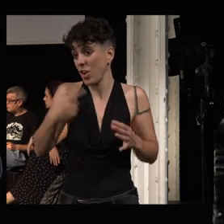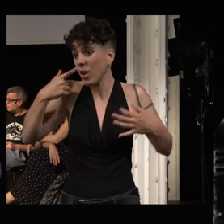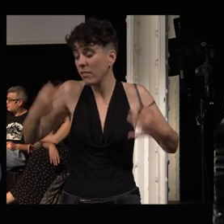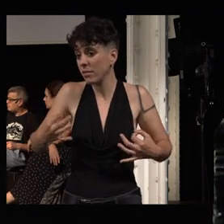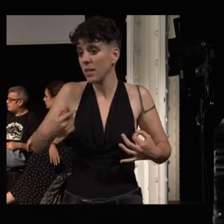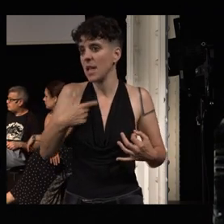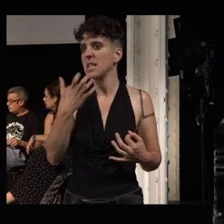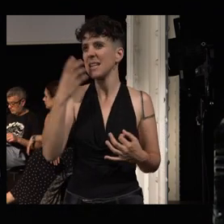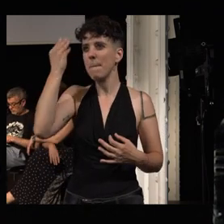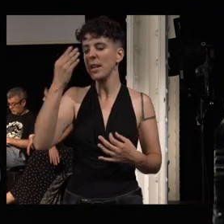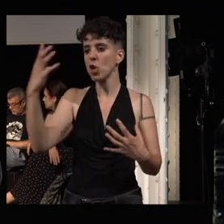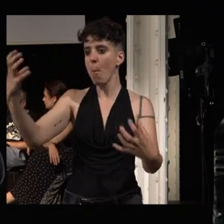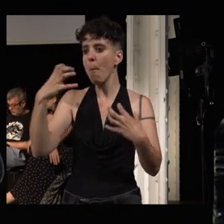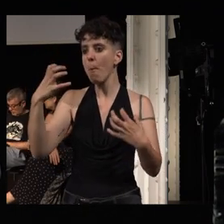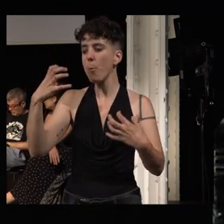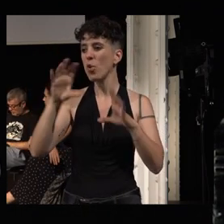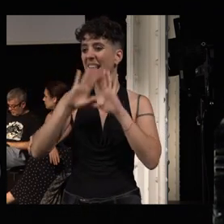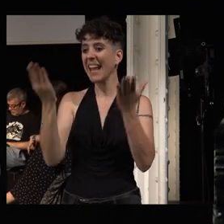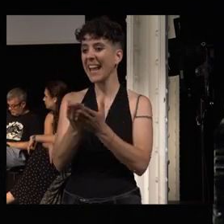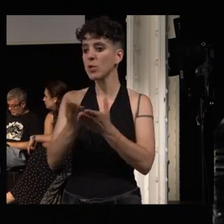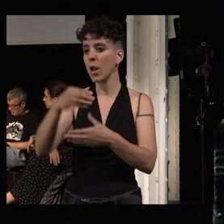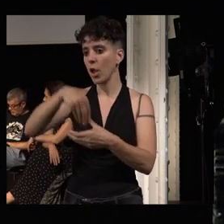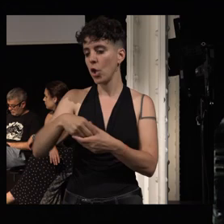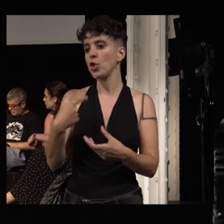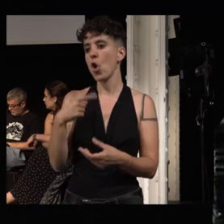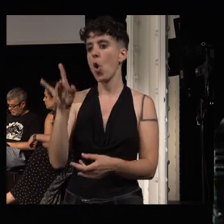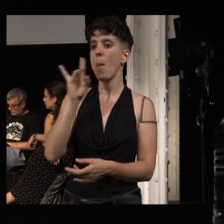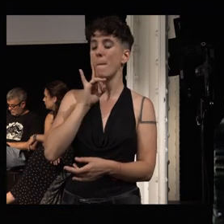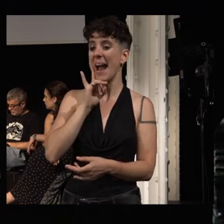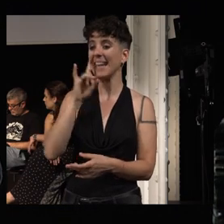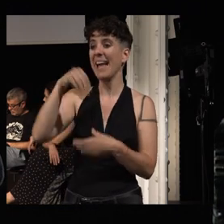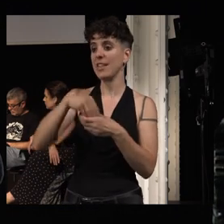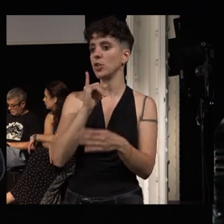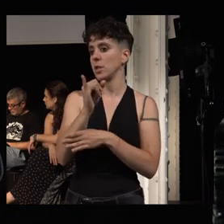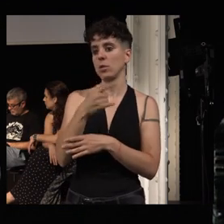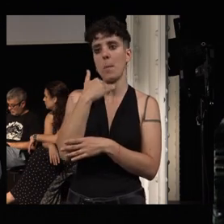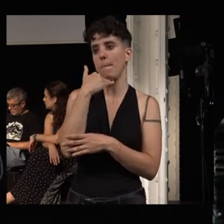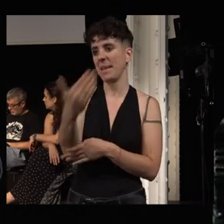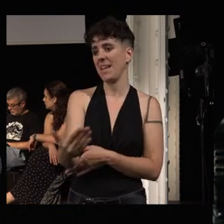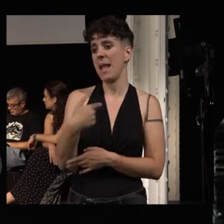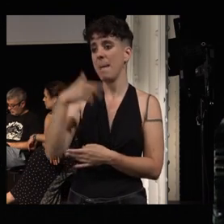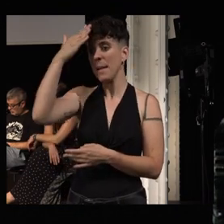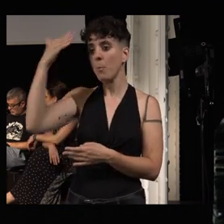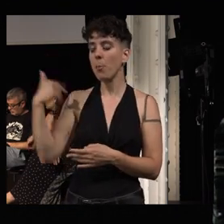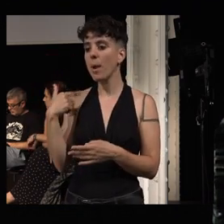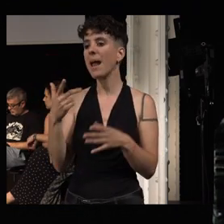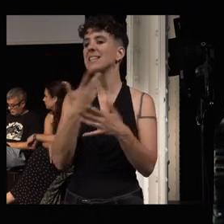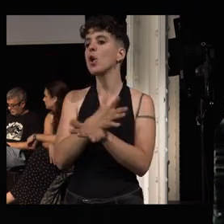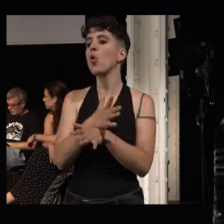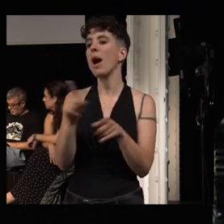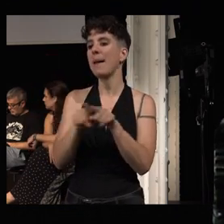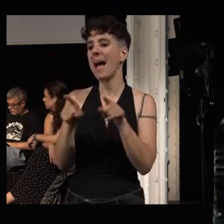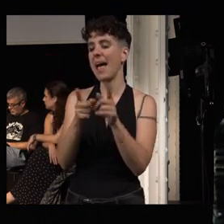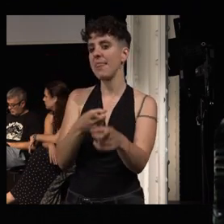si pienso en bullying, no os podéis imaginar, sé perfectamente lo que es ser un mariqueta en un instituto, lo digo a todo el mundo. Entonces, o sea, y en mi pueblo se jugaba a dispararme con escopetas de